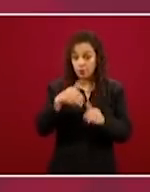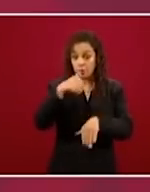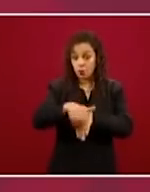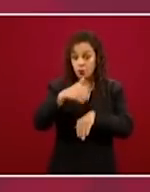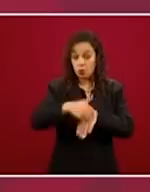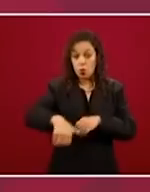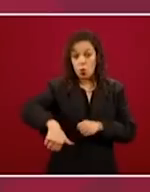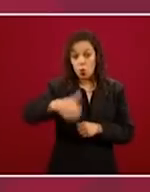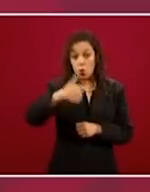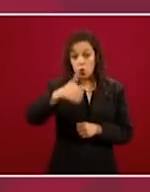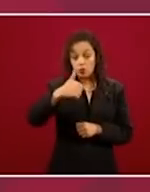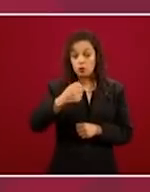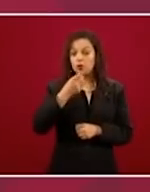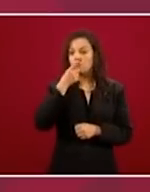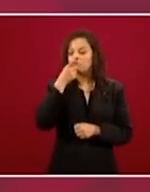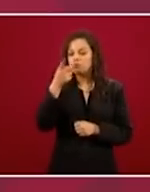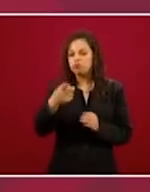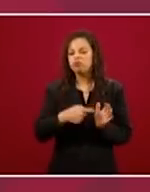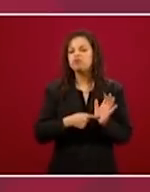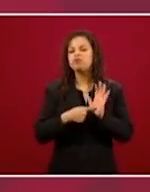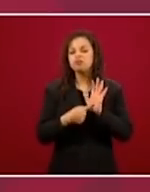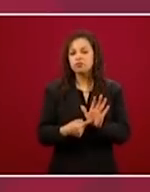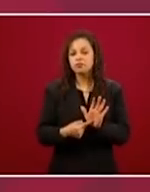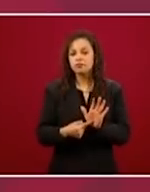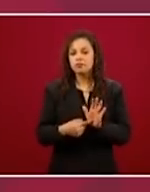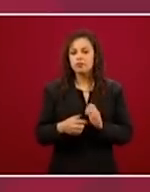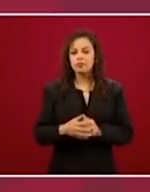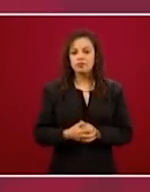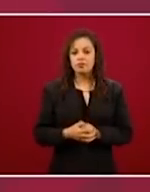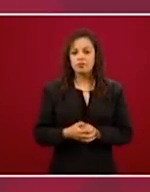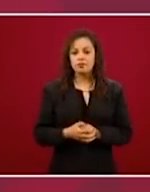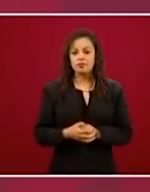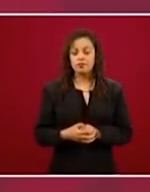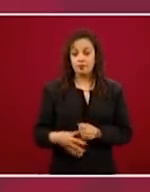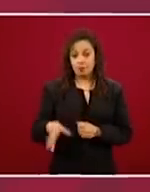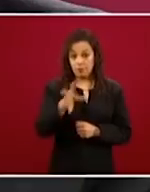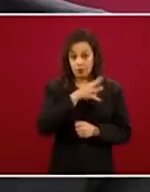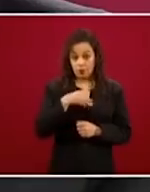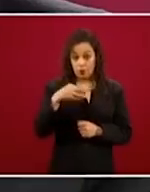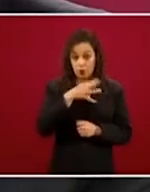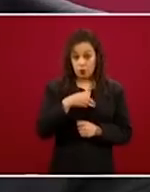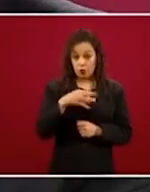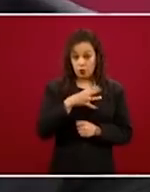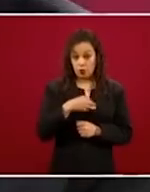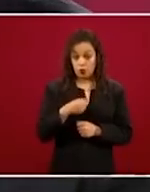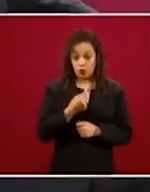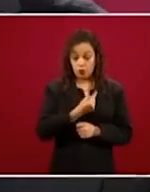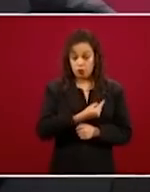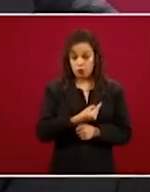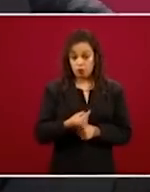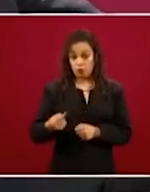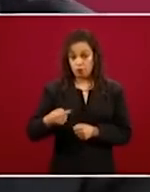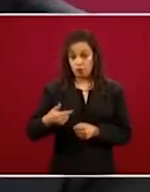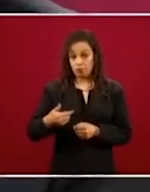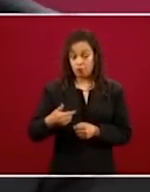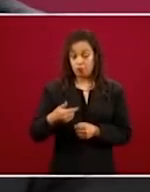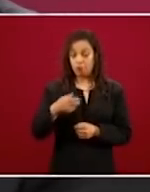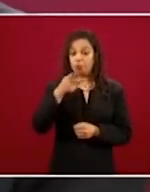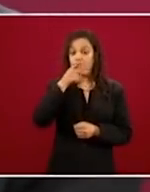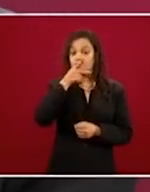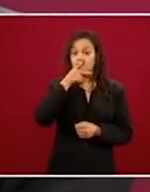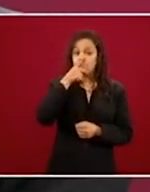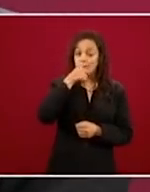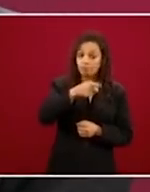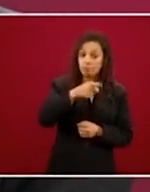se establece que los hijos de veracruzanos son